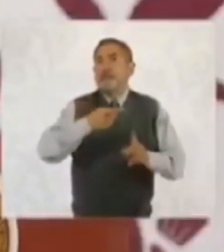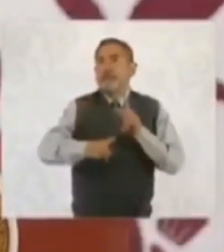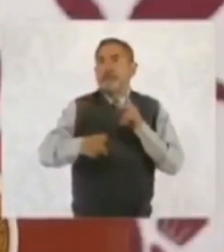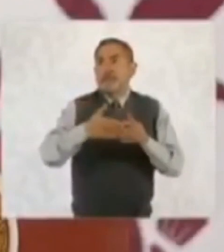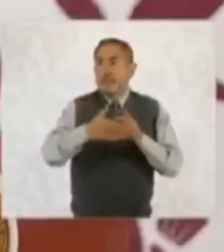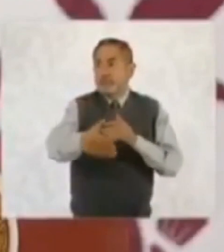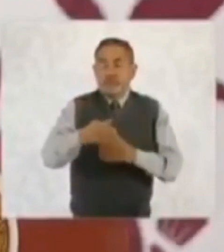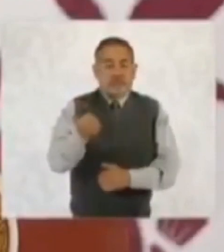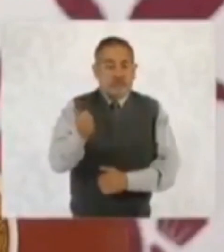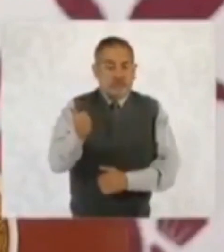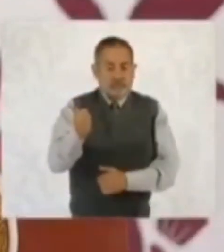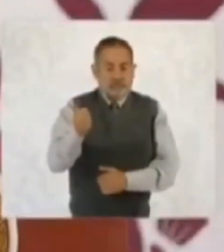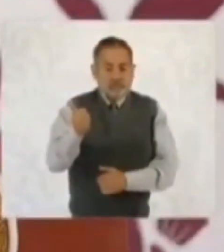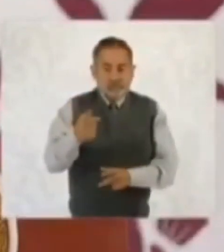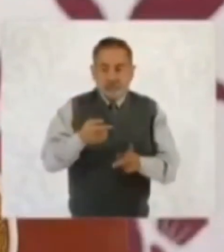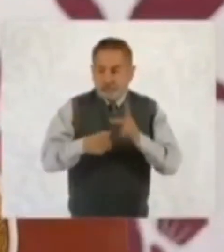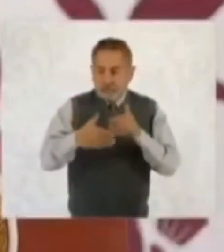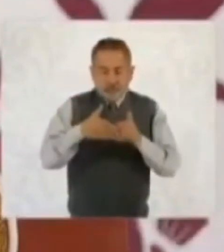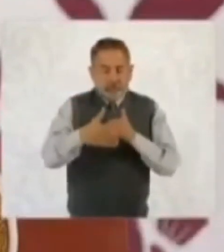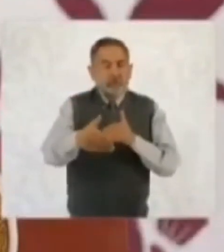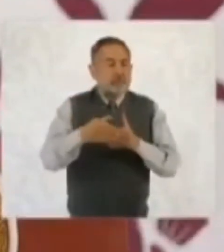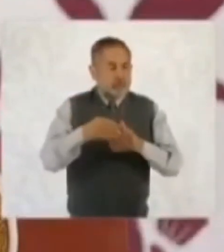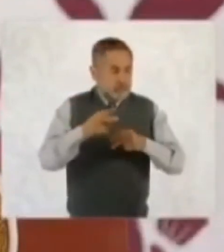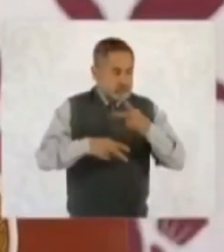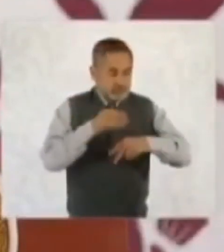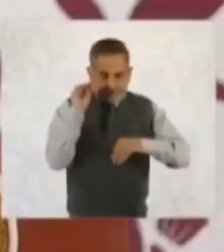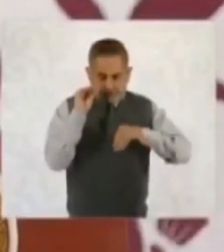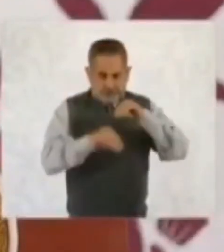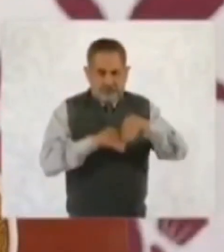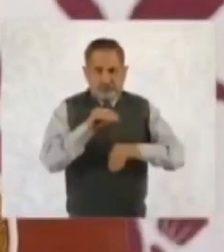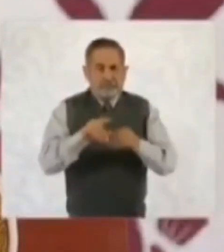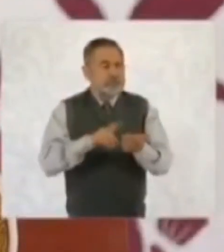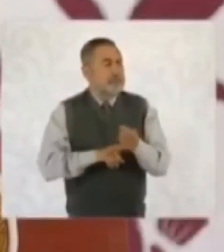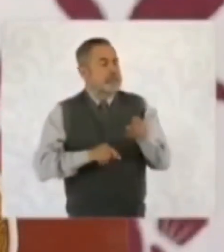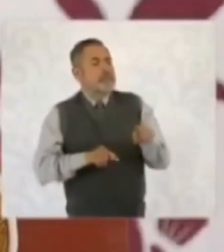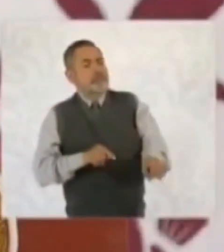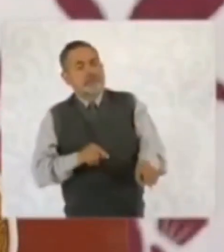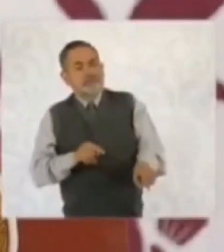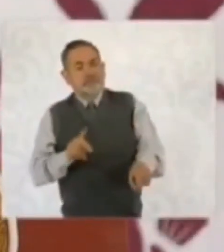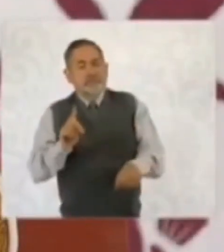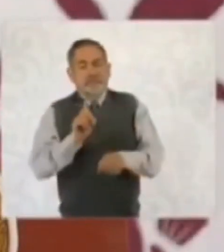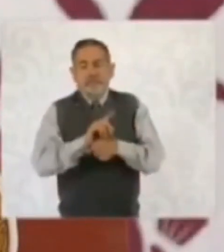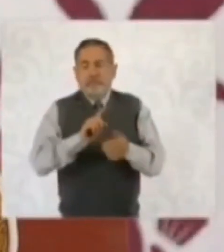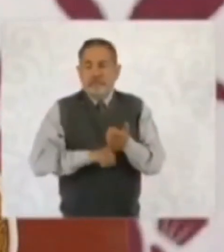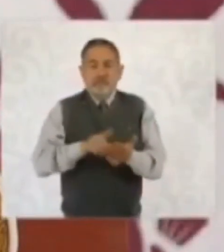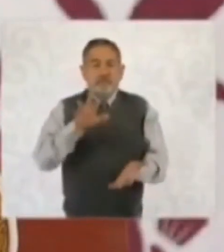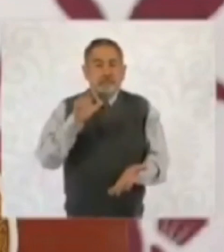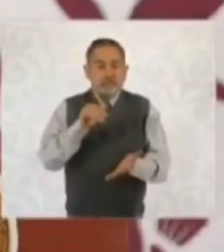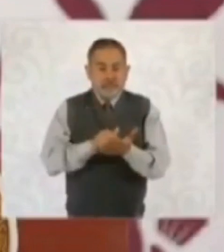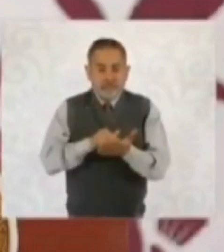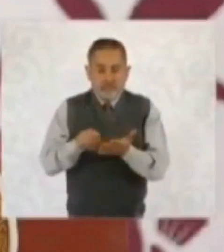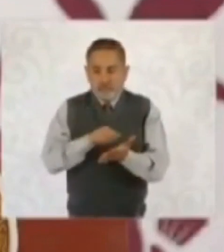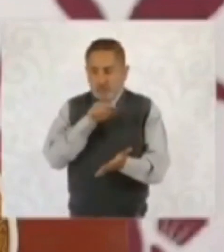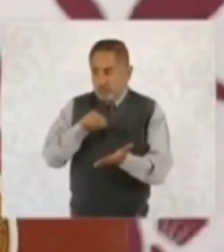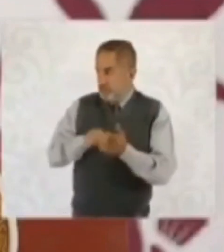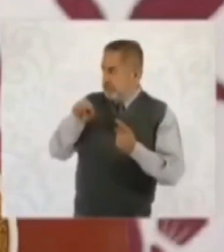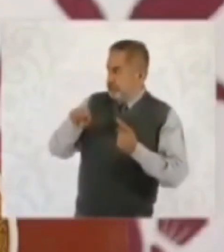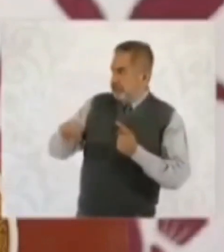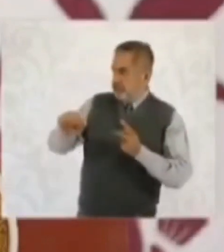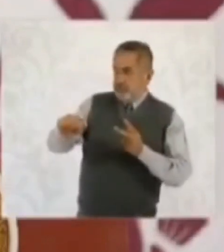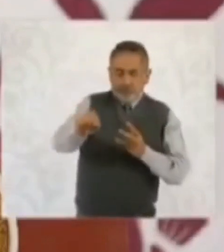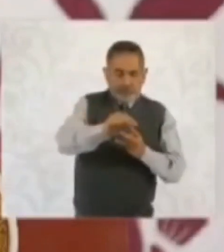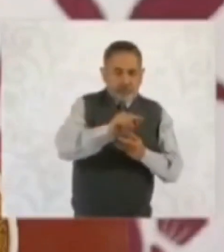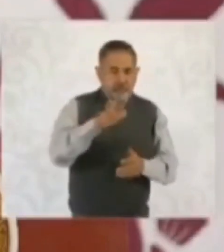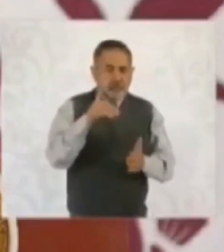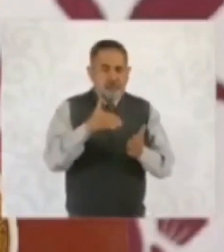agosto. Van a estar en 5,000 localidades